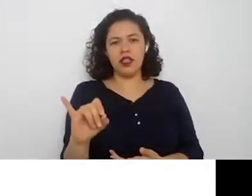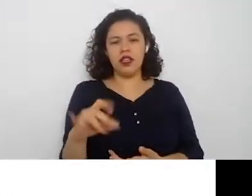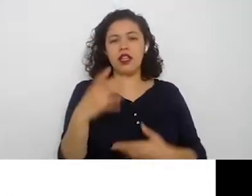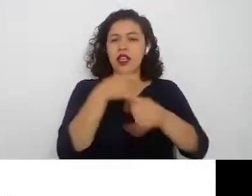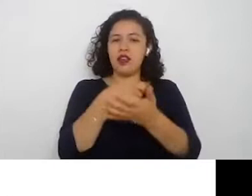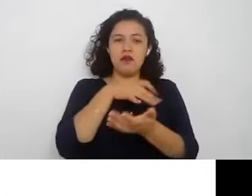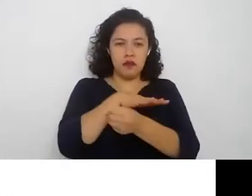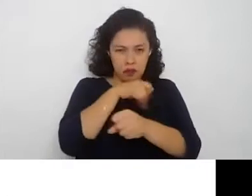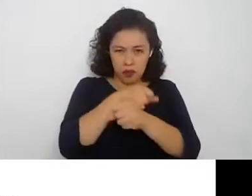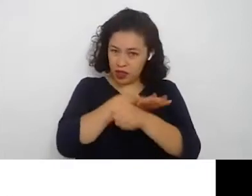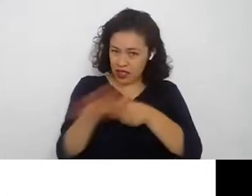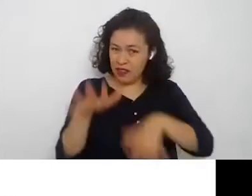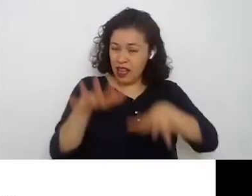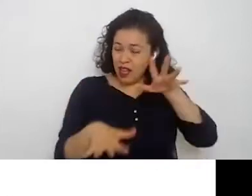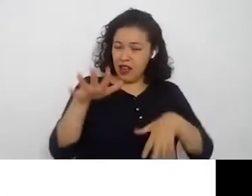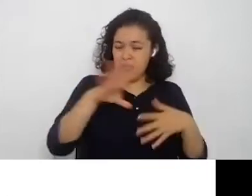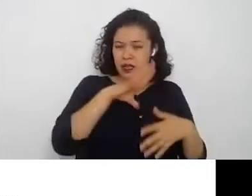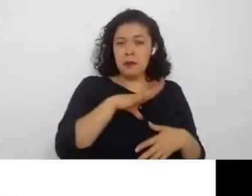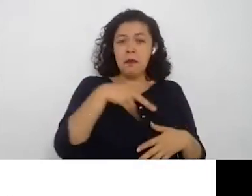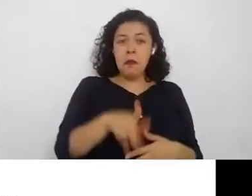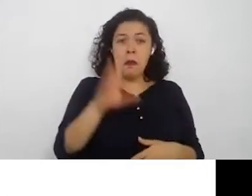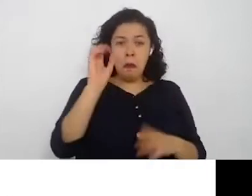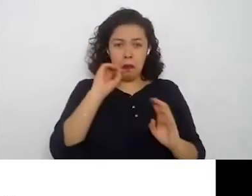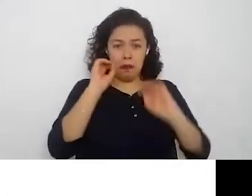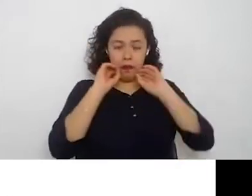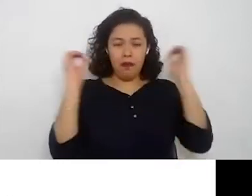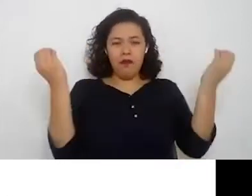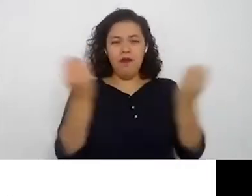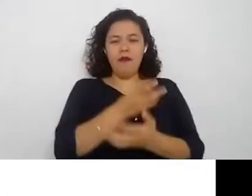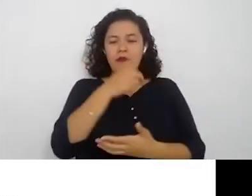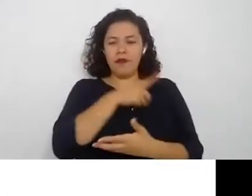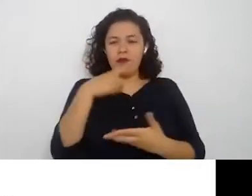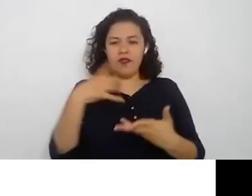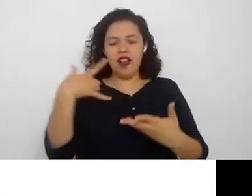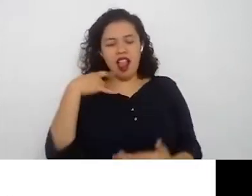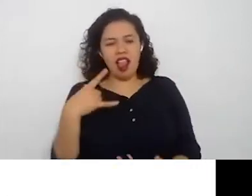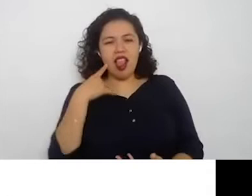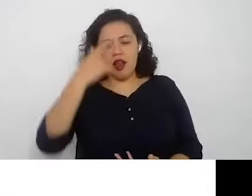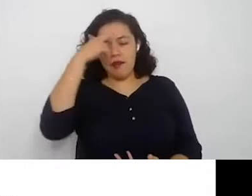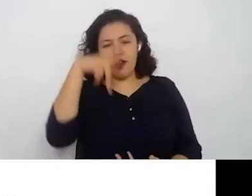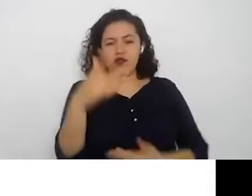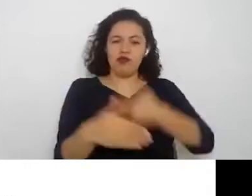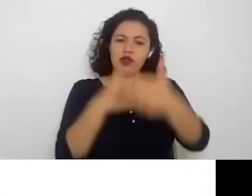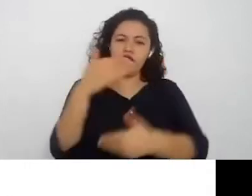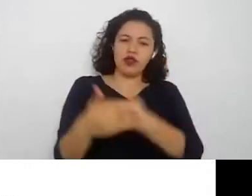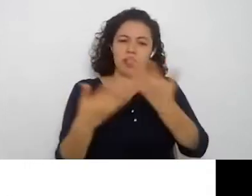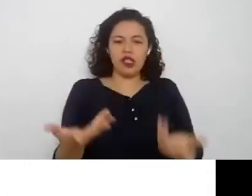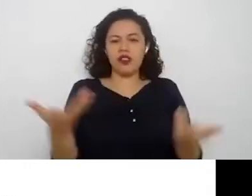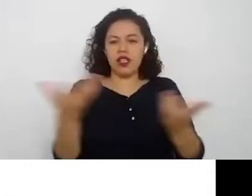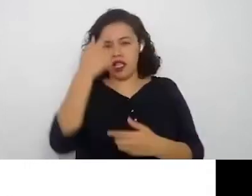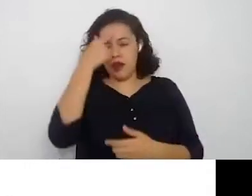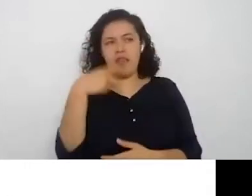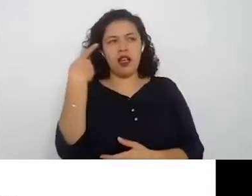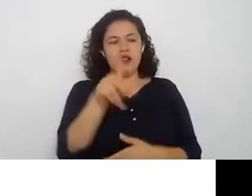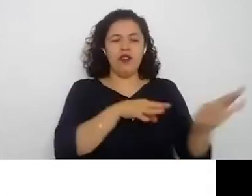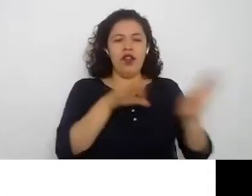Sin embargo, estas organizaciones tienen que trabajar en cómo realizar el proceso y la incidencia de su quehacer